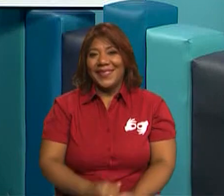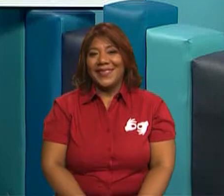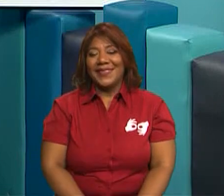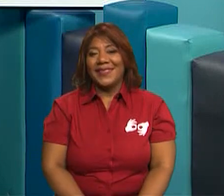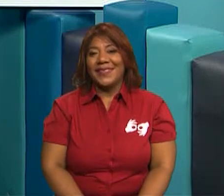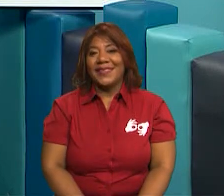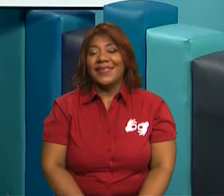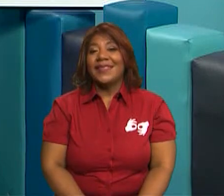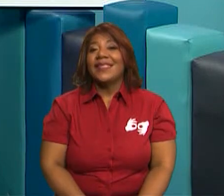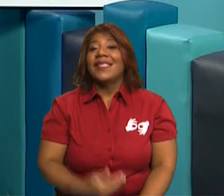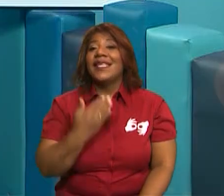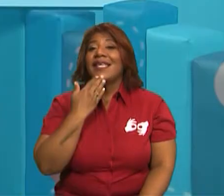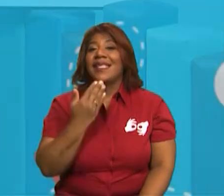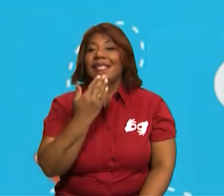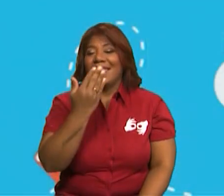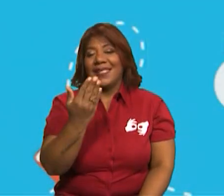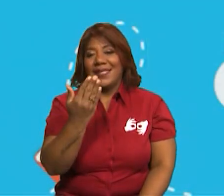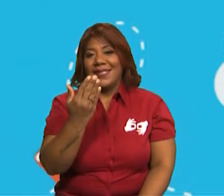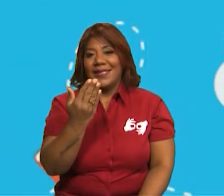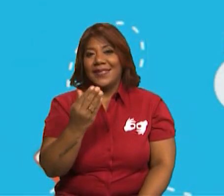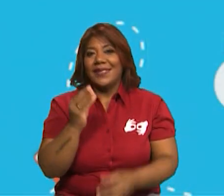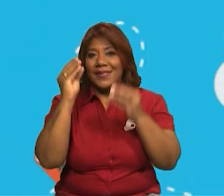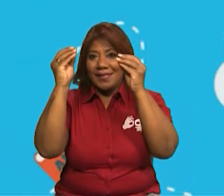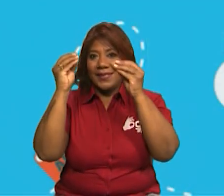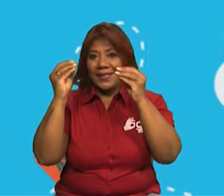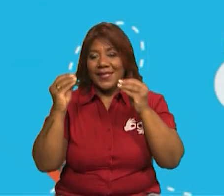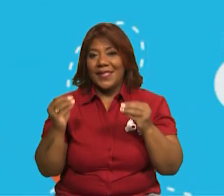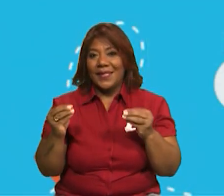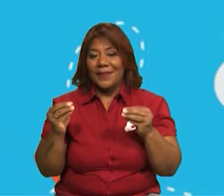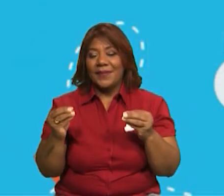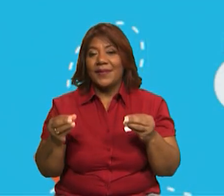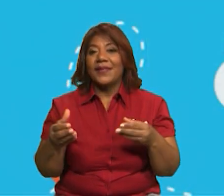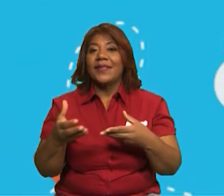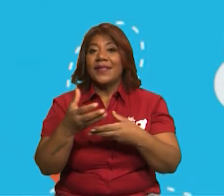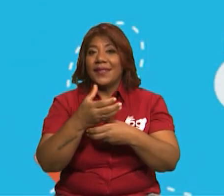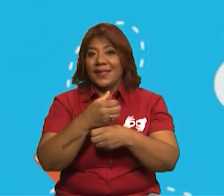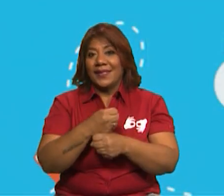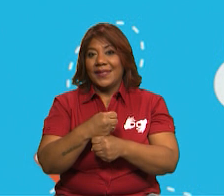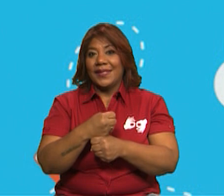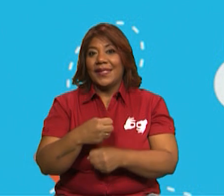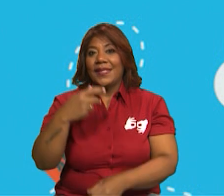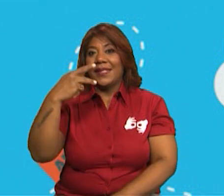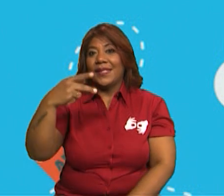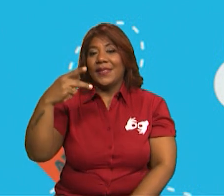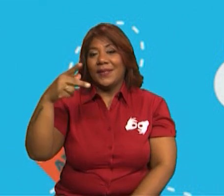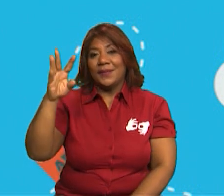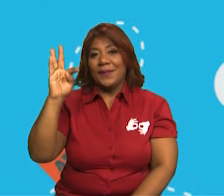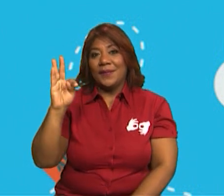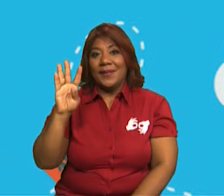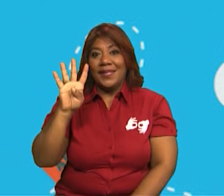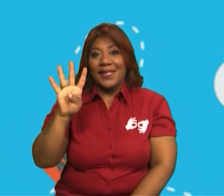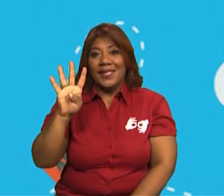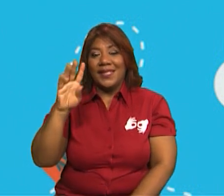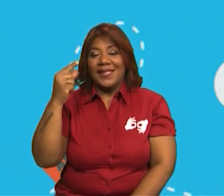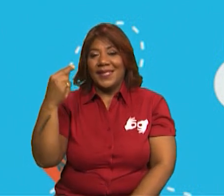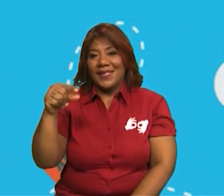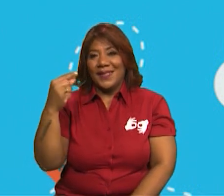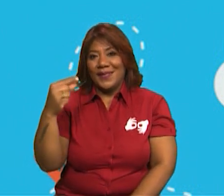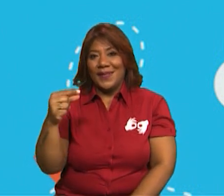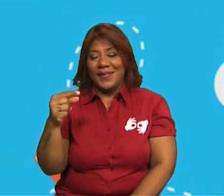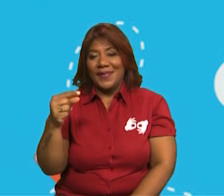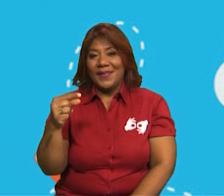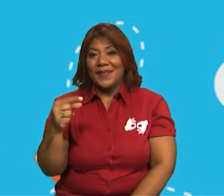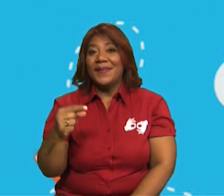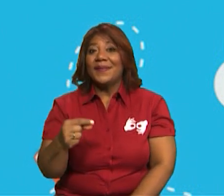Nos despedimos entonces, pero antes tenemos que agradecer a nuestras personas especiales, a la docente Cristina